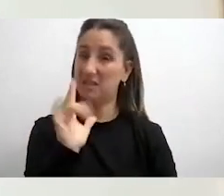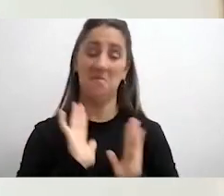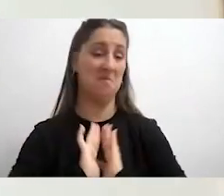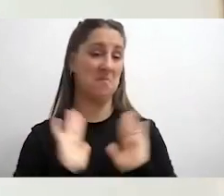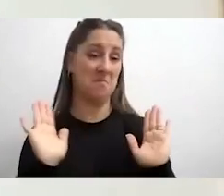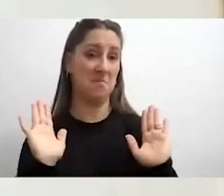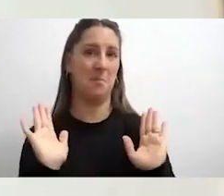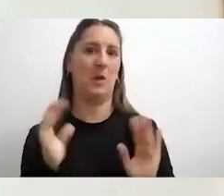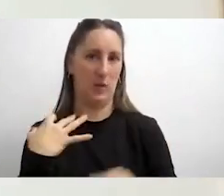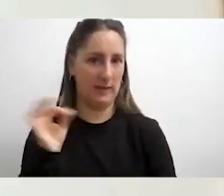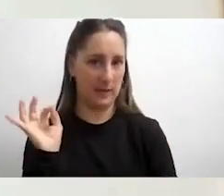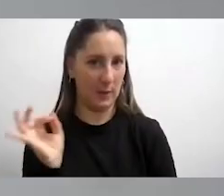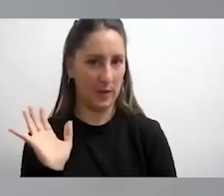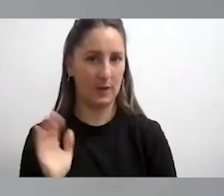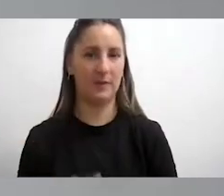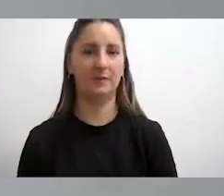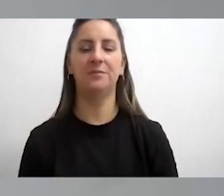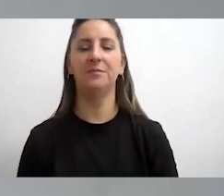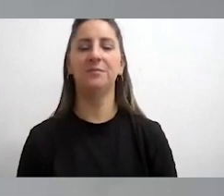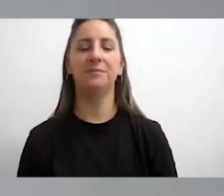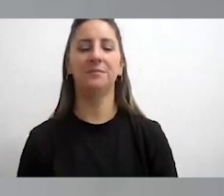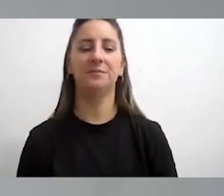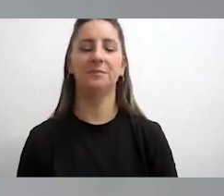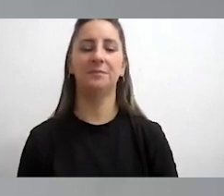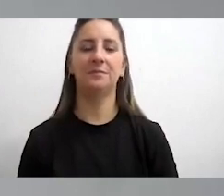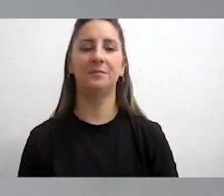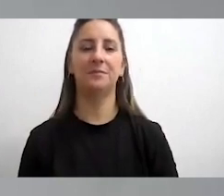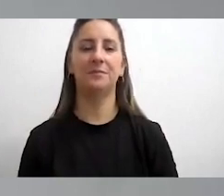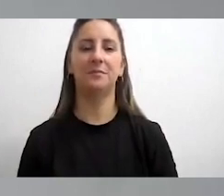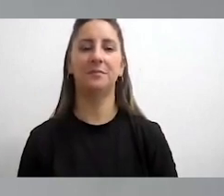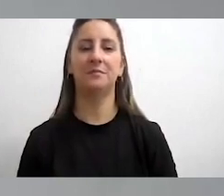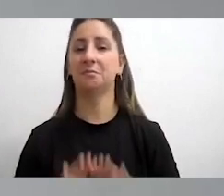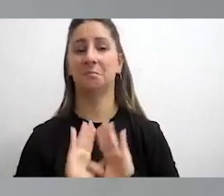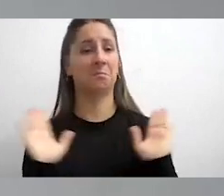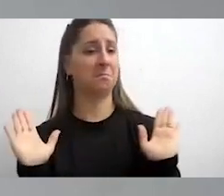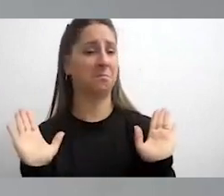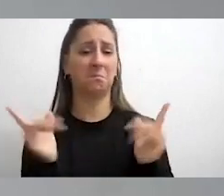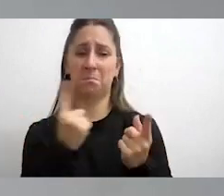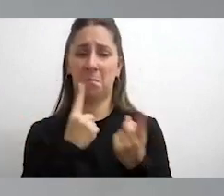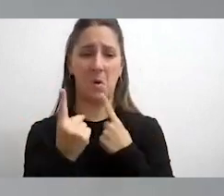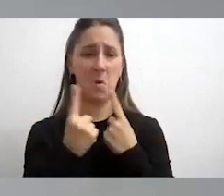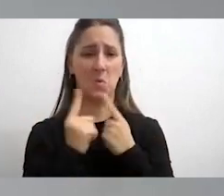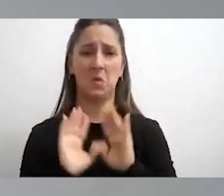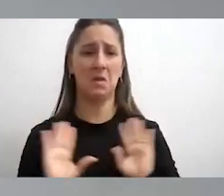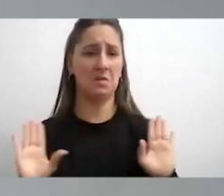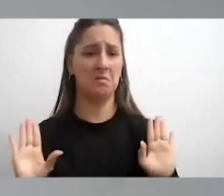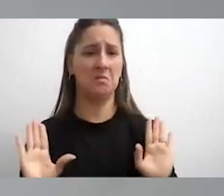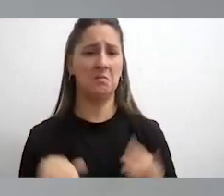saben. Ujú. Bueno, estas serían las preguntas. A